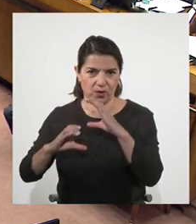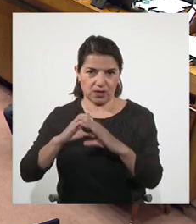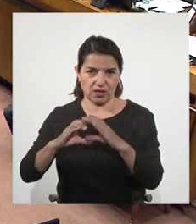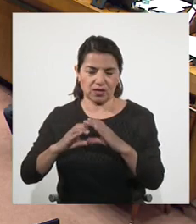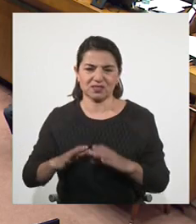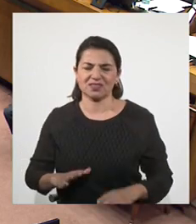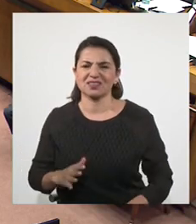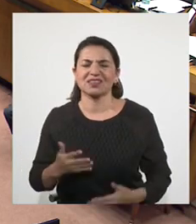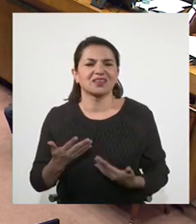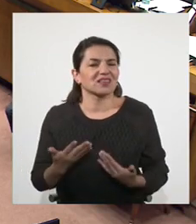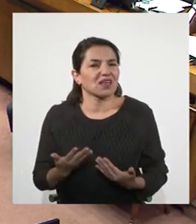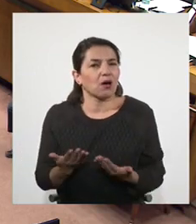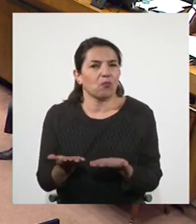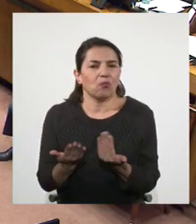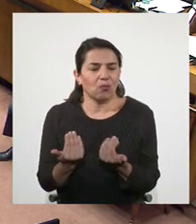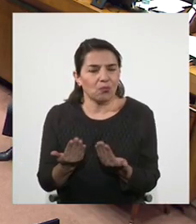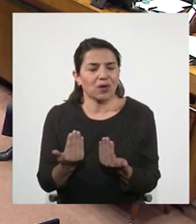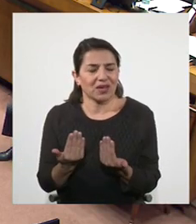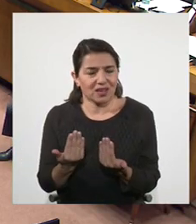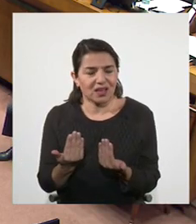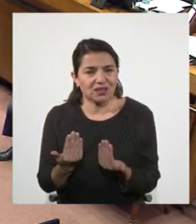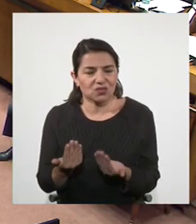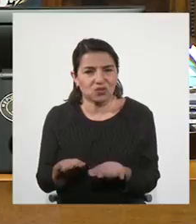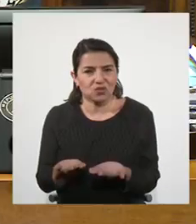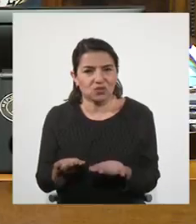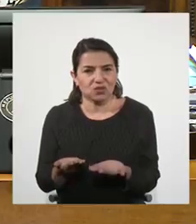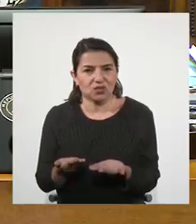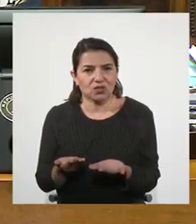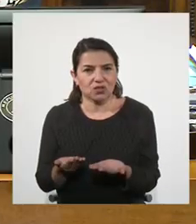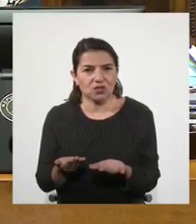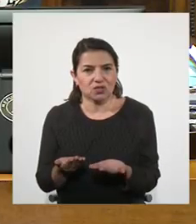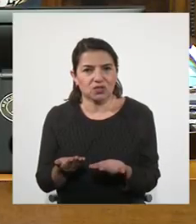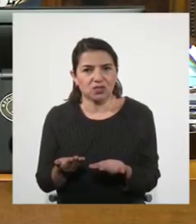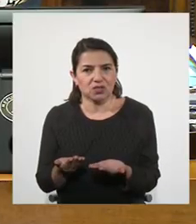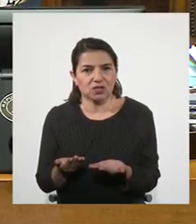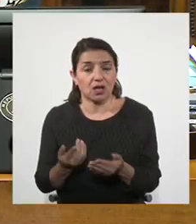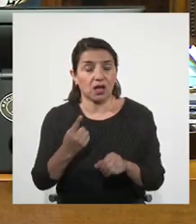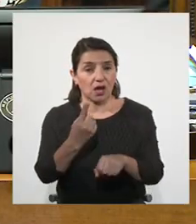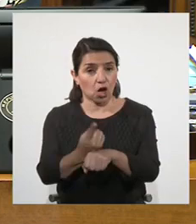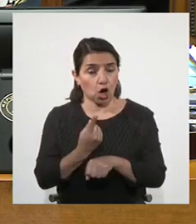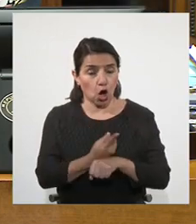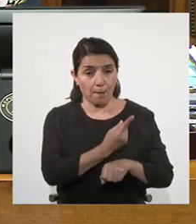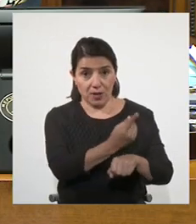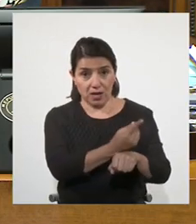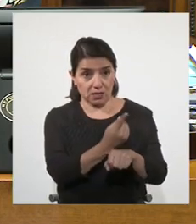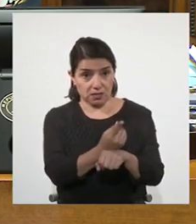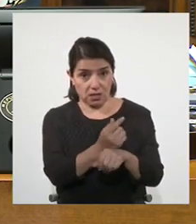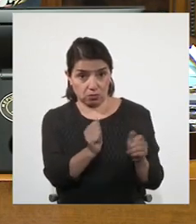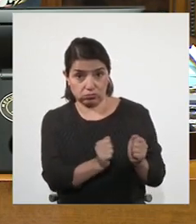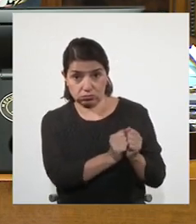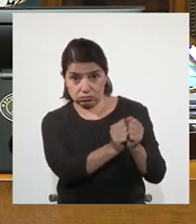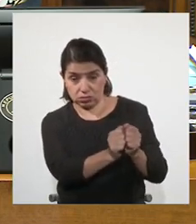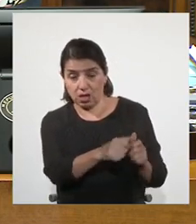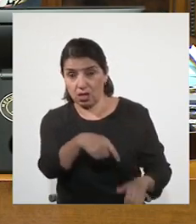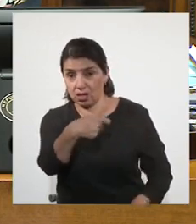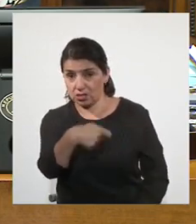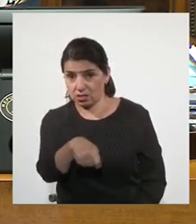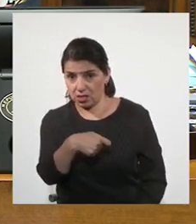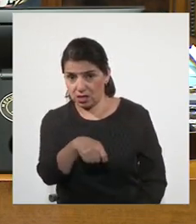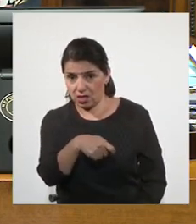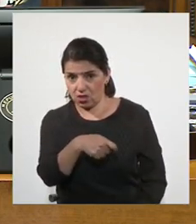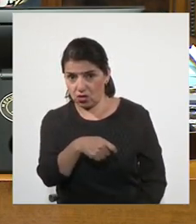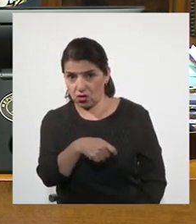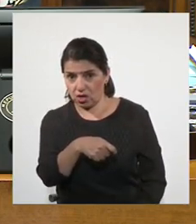Es que estamos esperando, senadora, por lo que están conversando los colegas en la